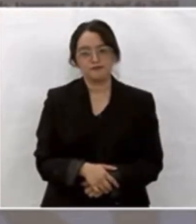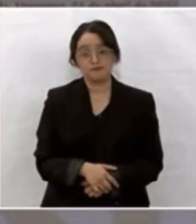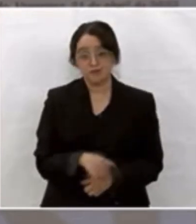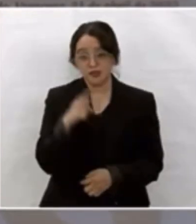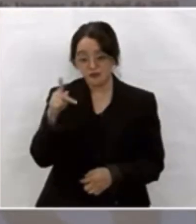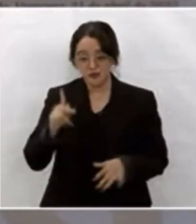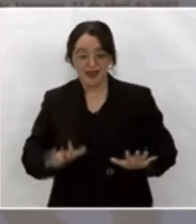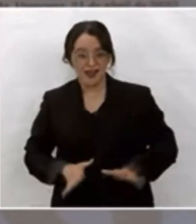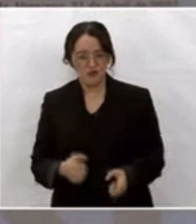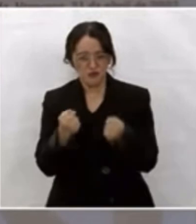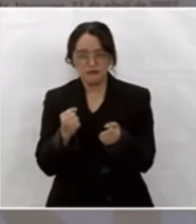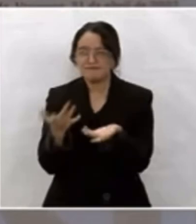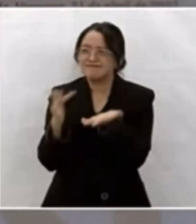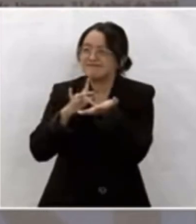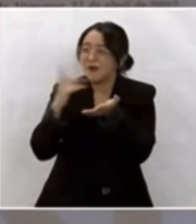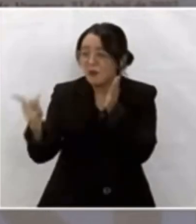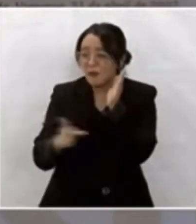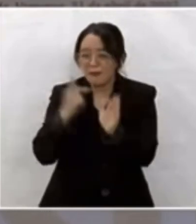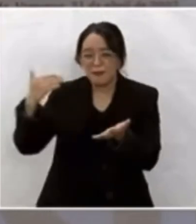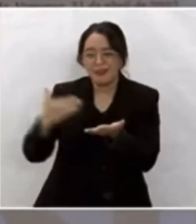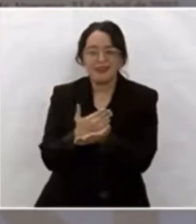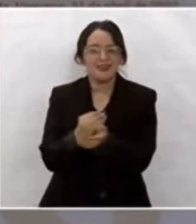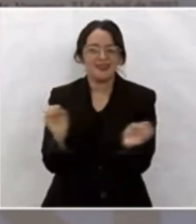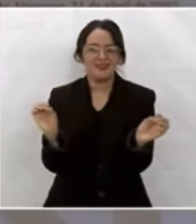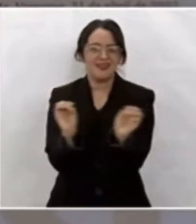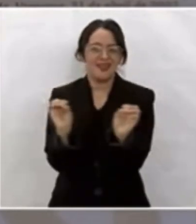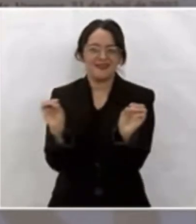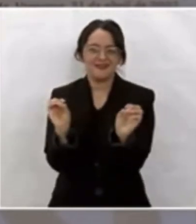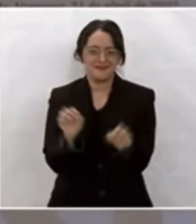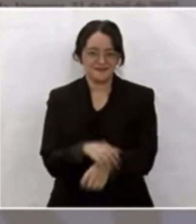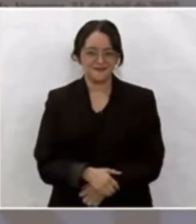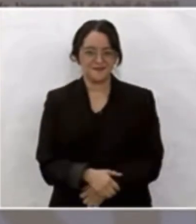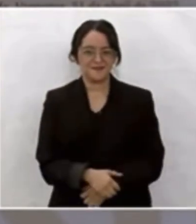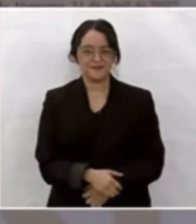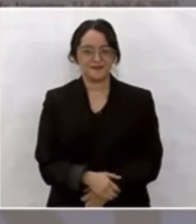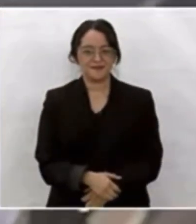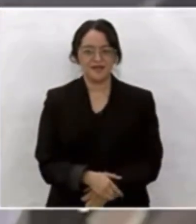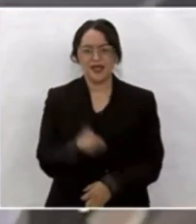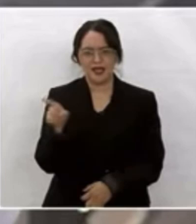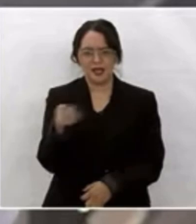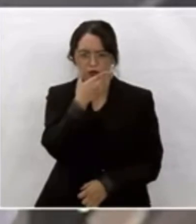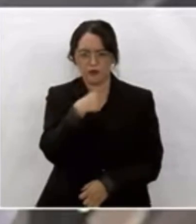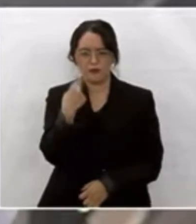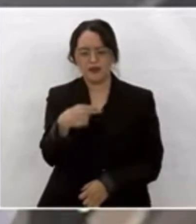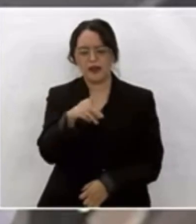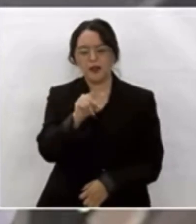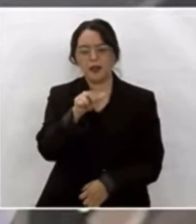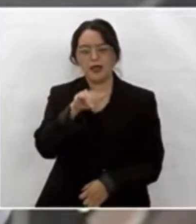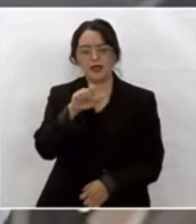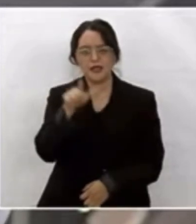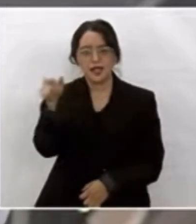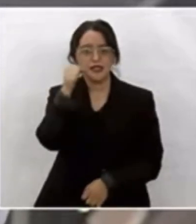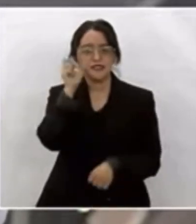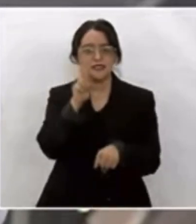de nuevo agravios y no se invadió nuestro país. Daniel era el